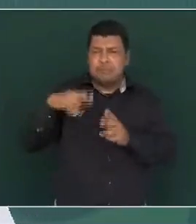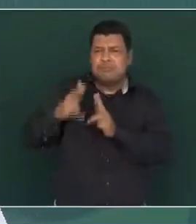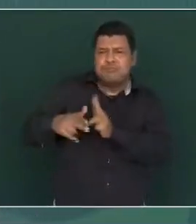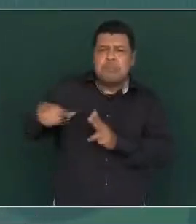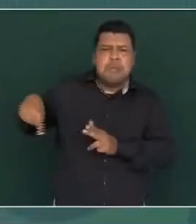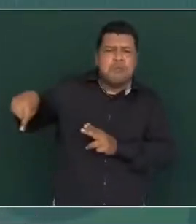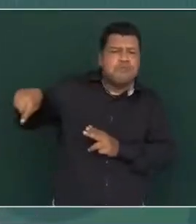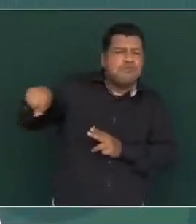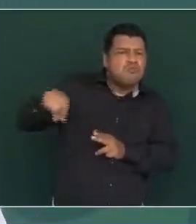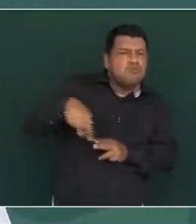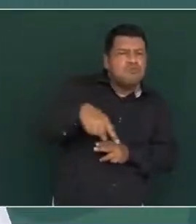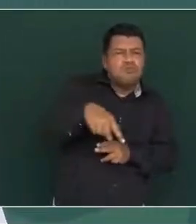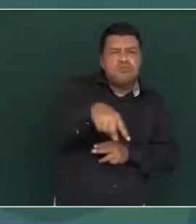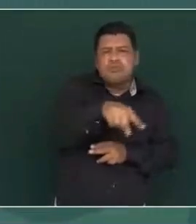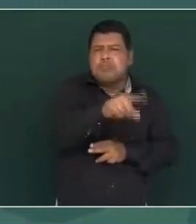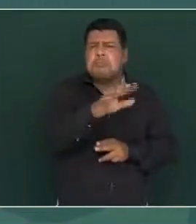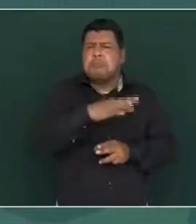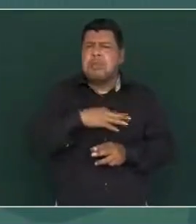Y Cedillo,